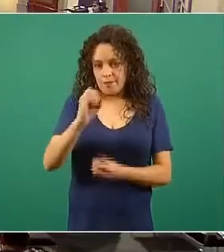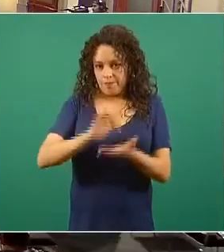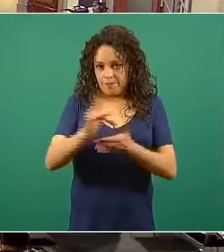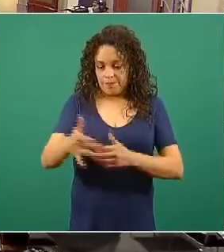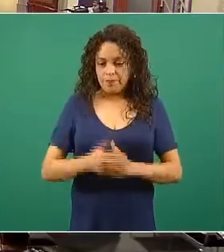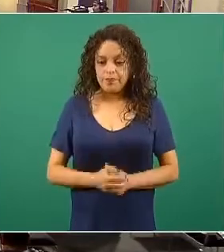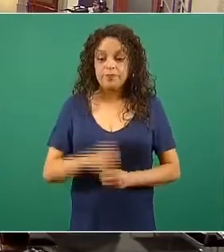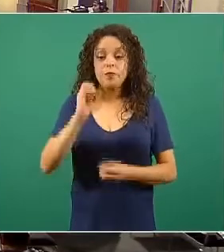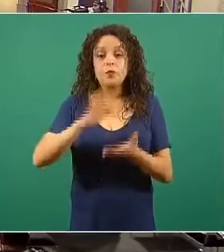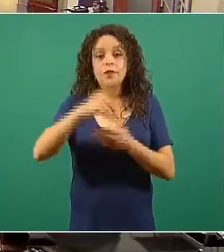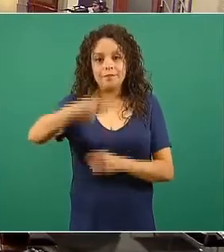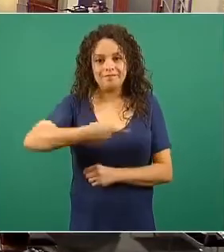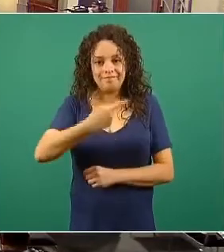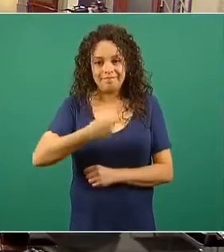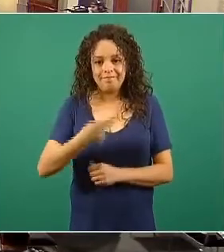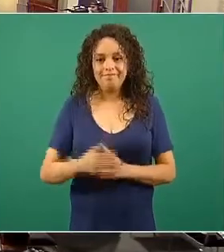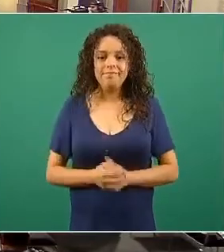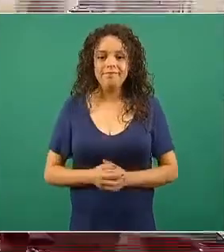por las preguntas. Vamos a